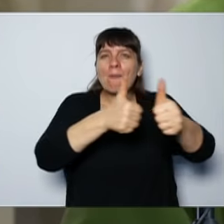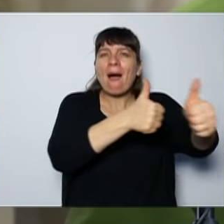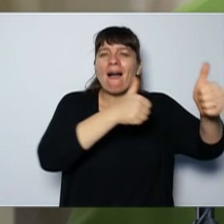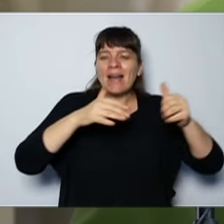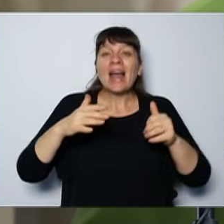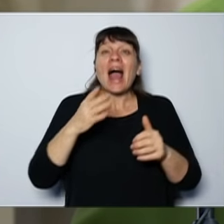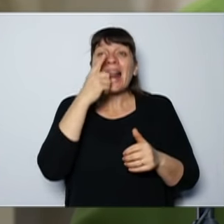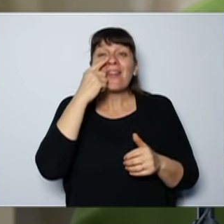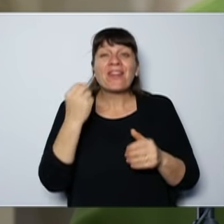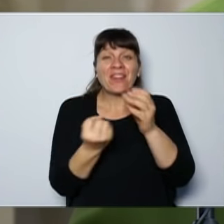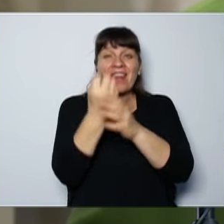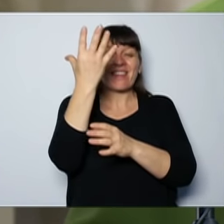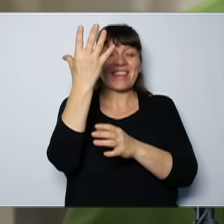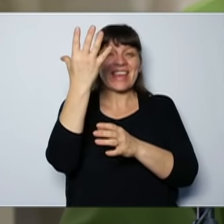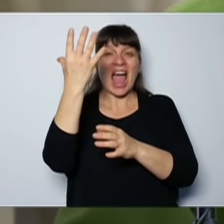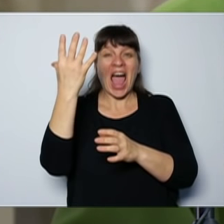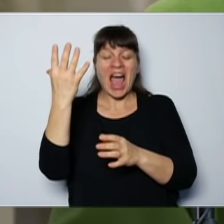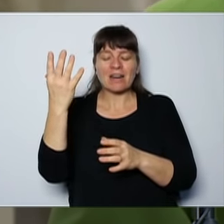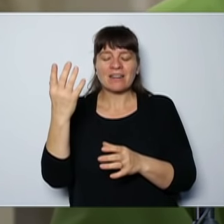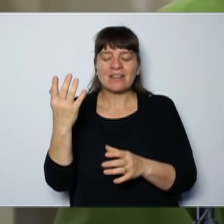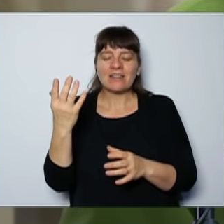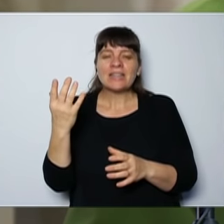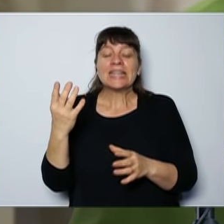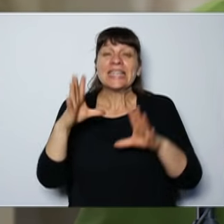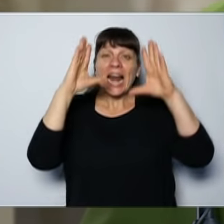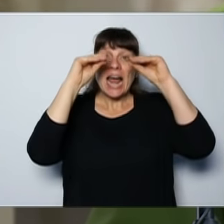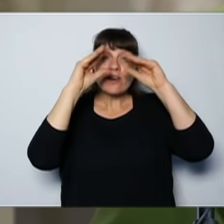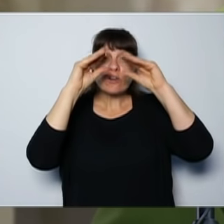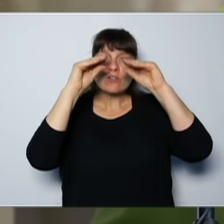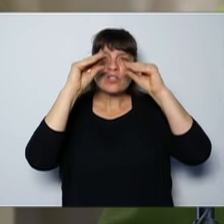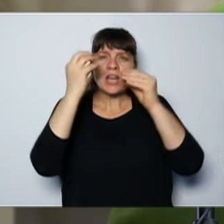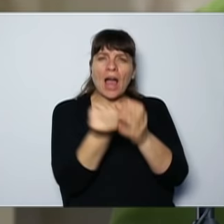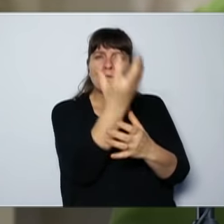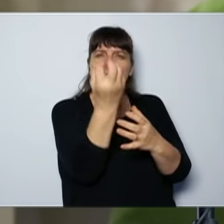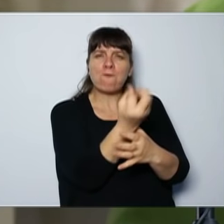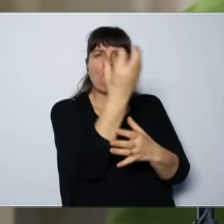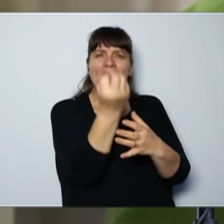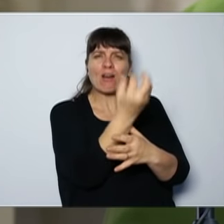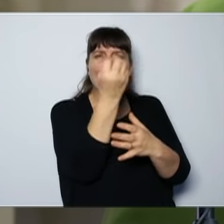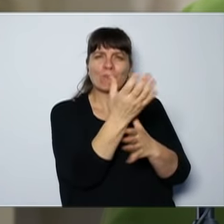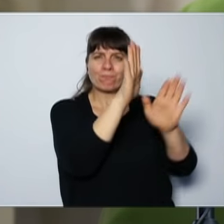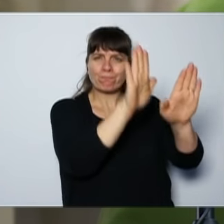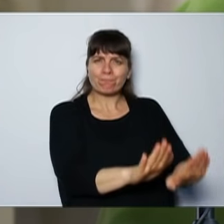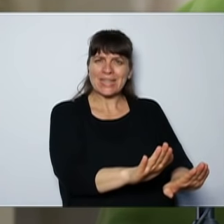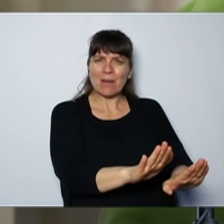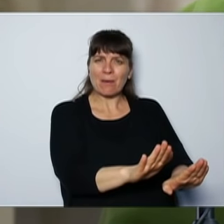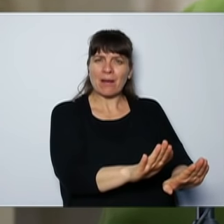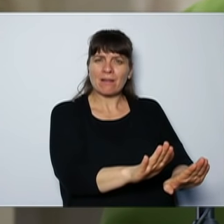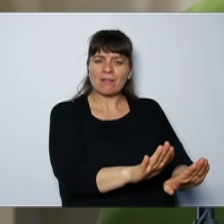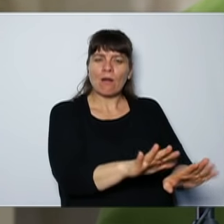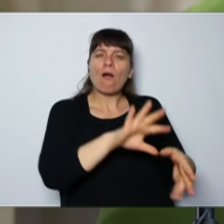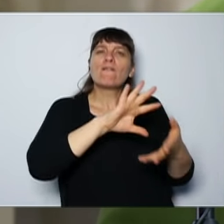día y la antorcha de noche y se detenía sobre la carpa del encuentro. Era como